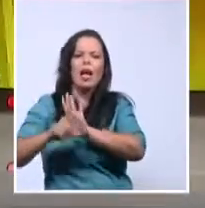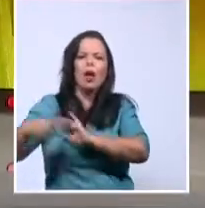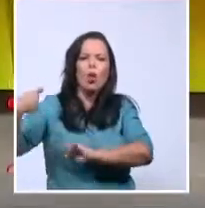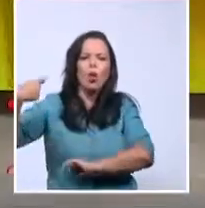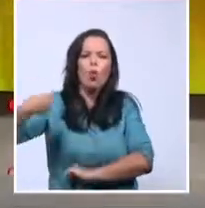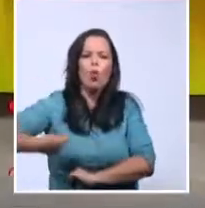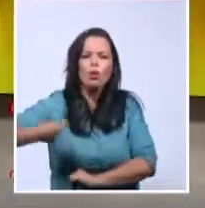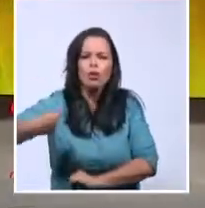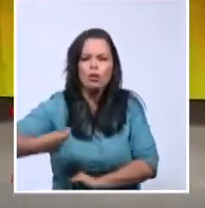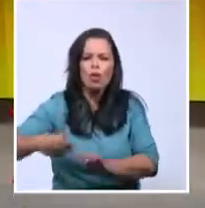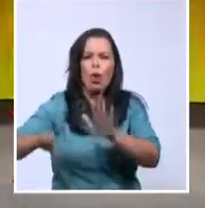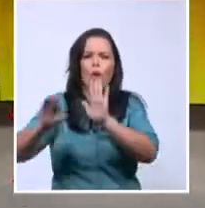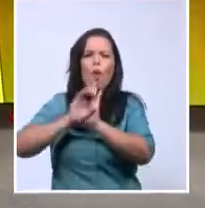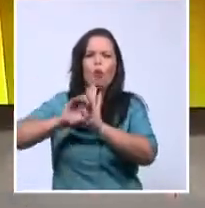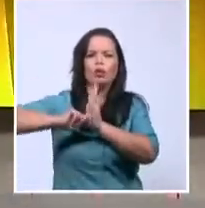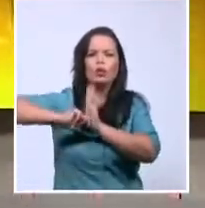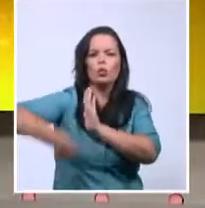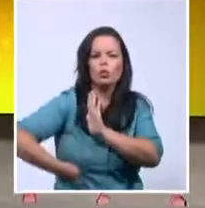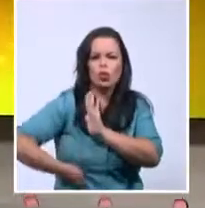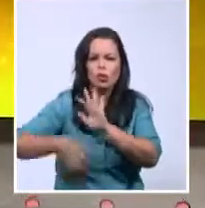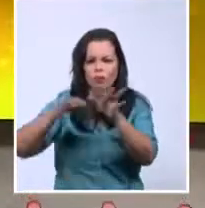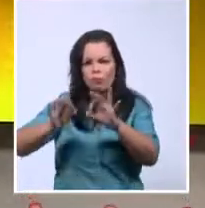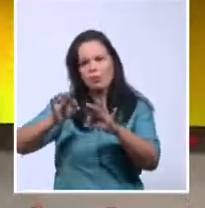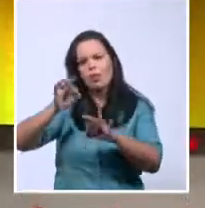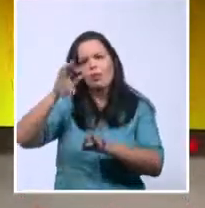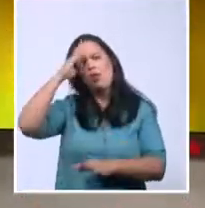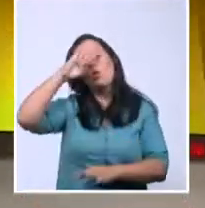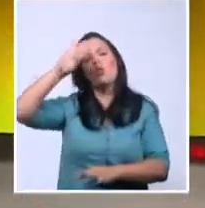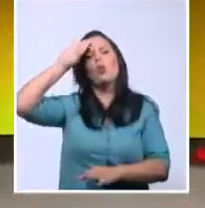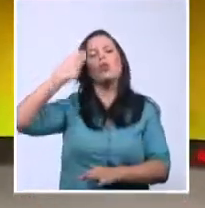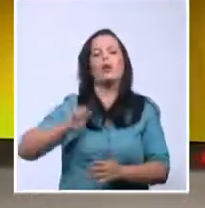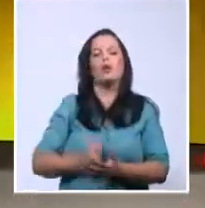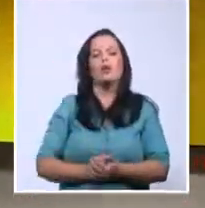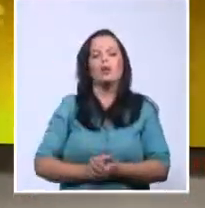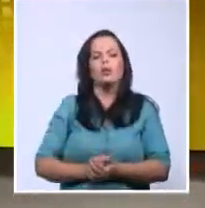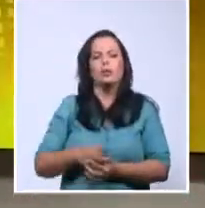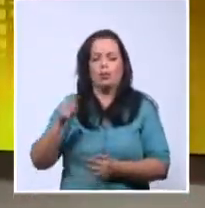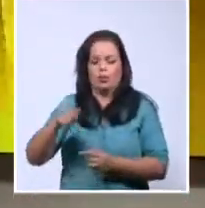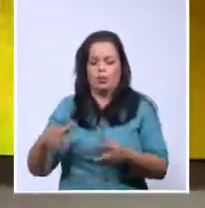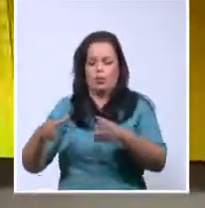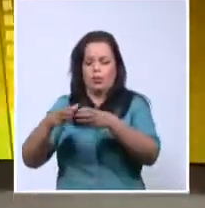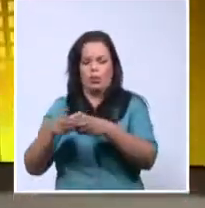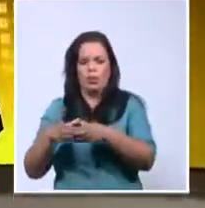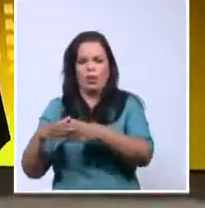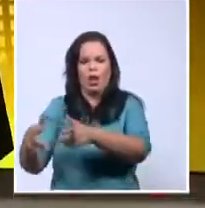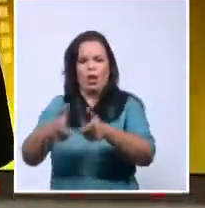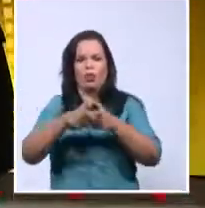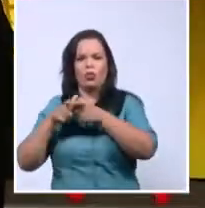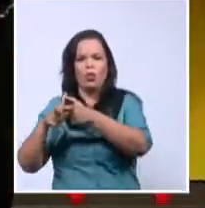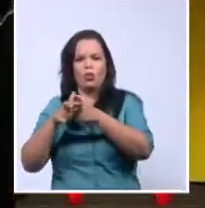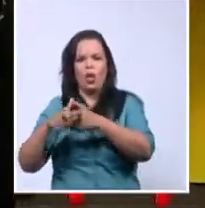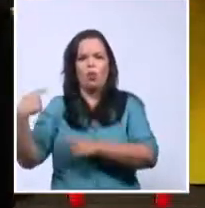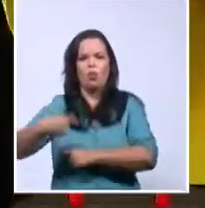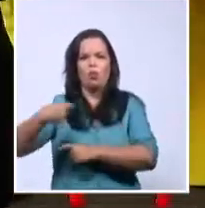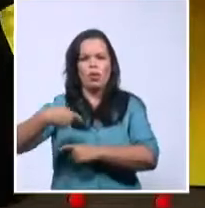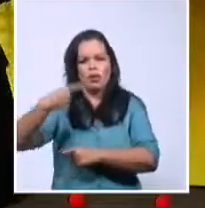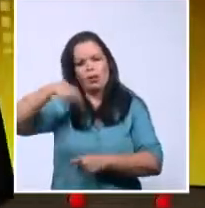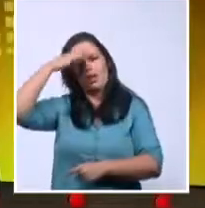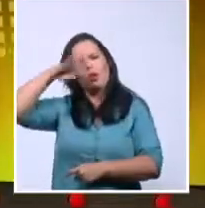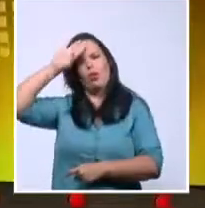entramado en general del país. ¿Qué está diciendo la Unión Nacional de Juristas de Cuba? La organización que agrupa